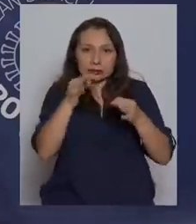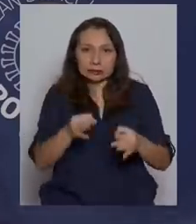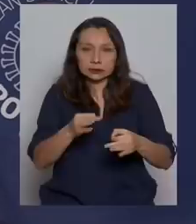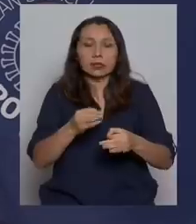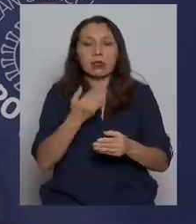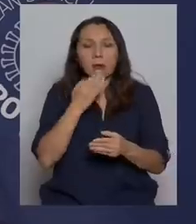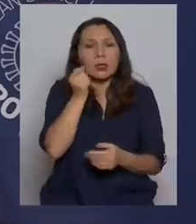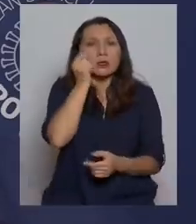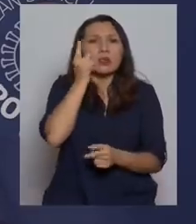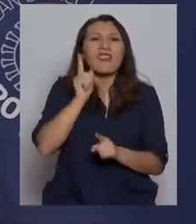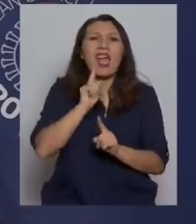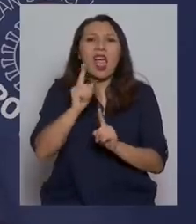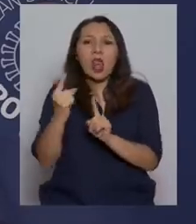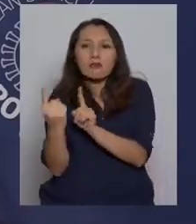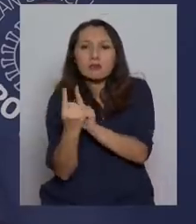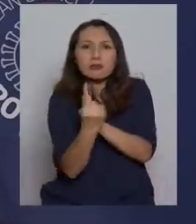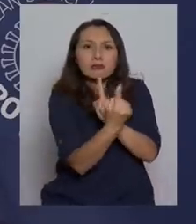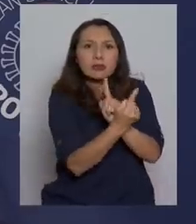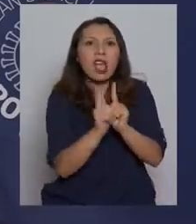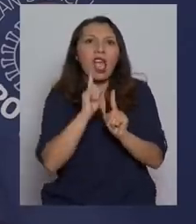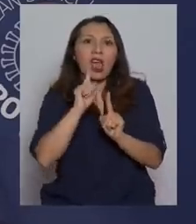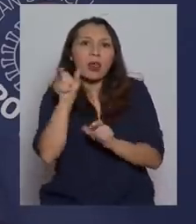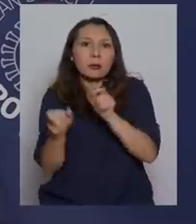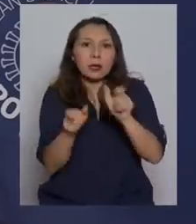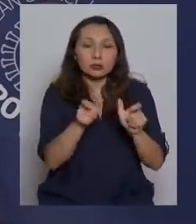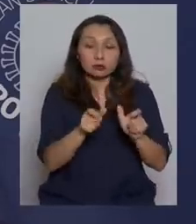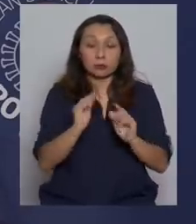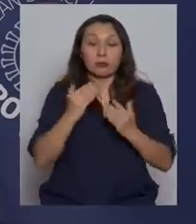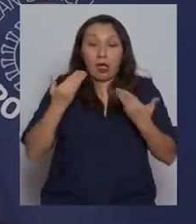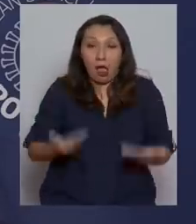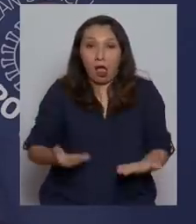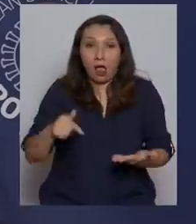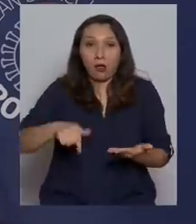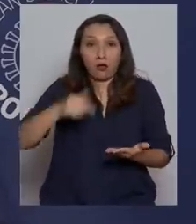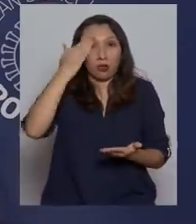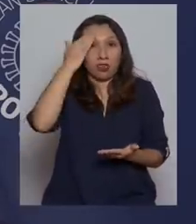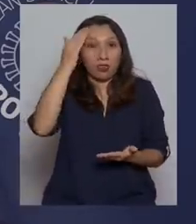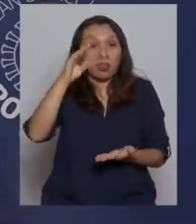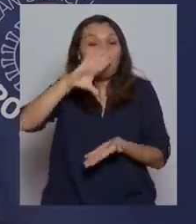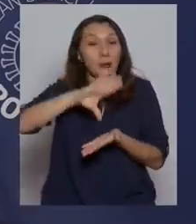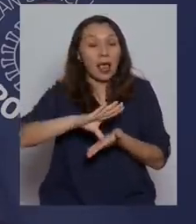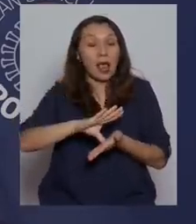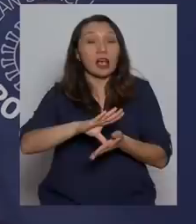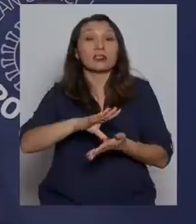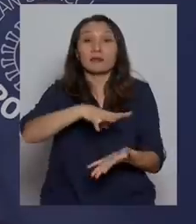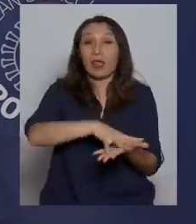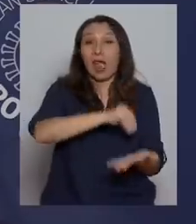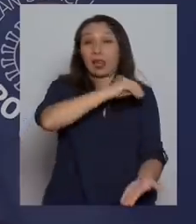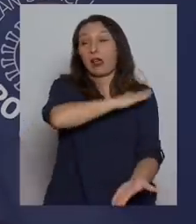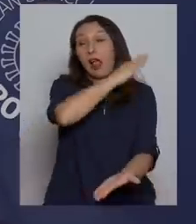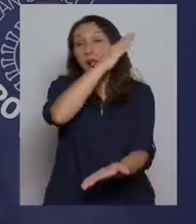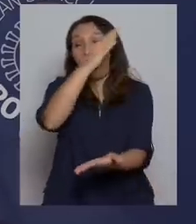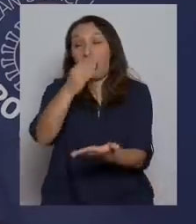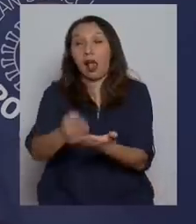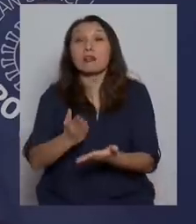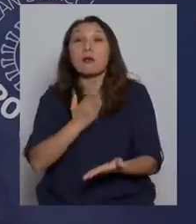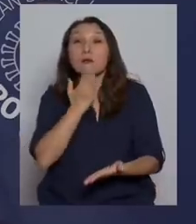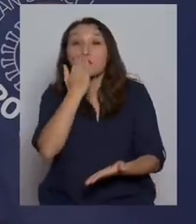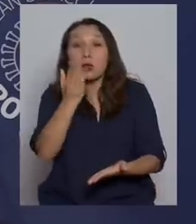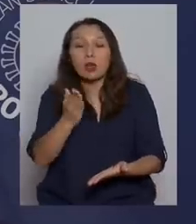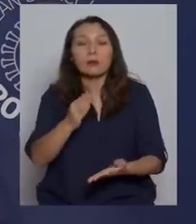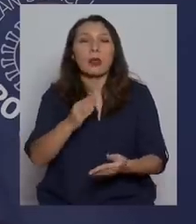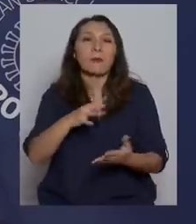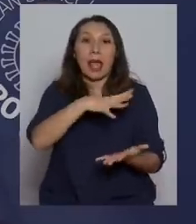conocer quiénes son sus contactos estrechos. Al día de hoy, en nuestro país, de Arica a Punta Arenas, de Arica